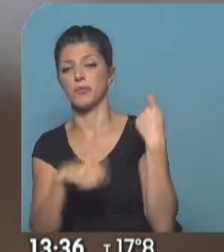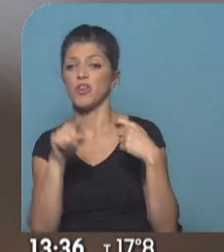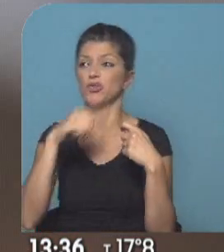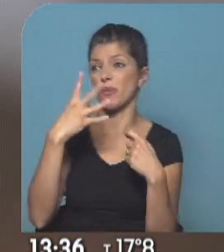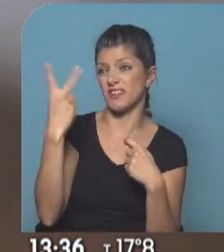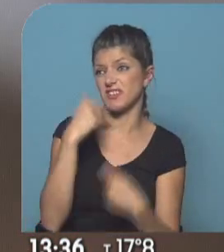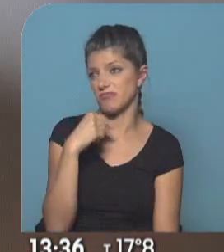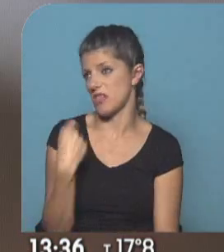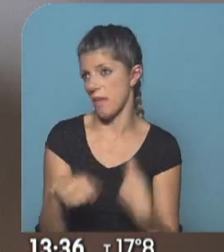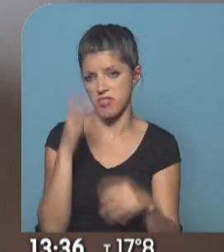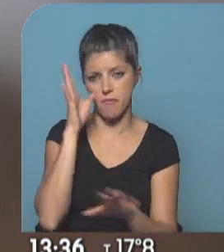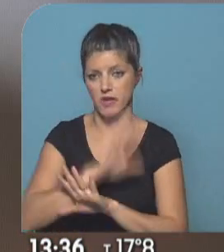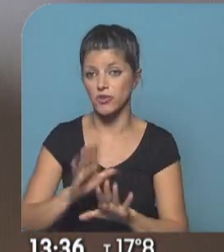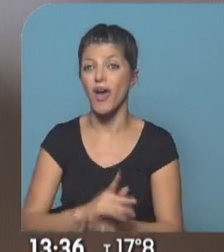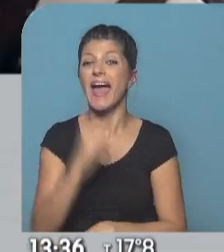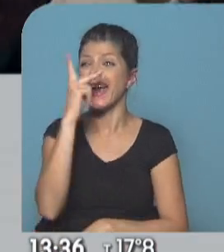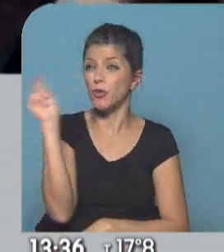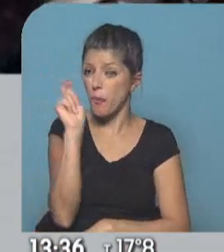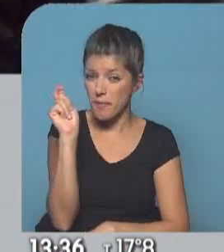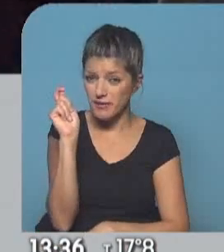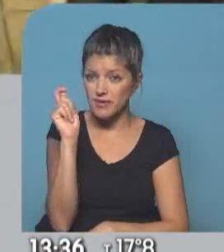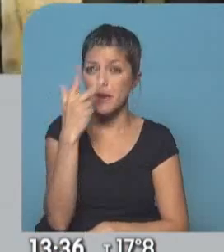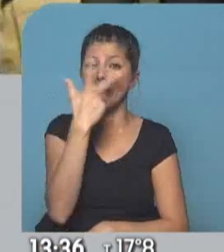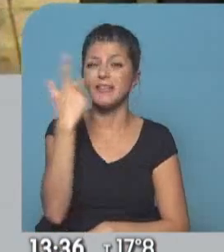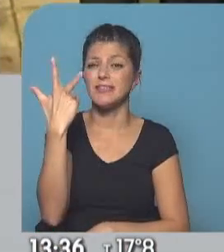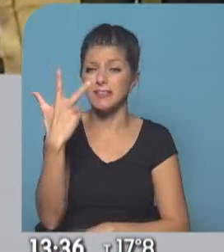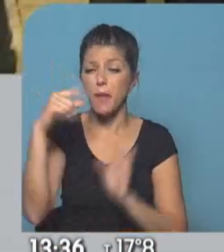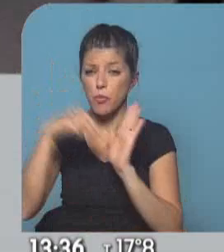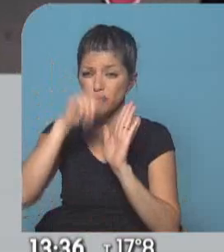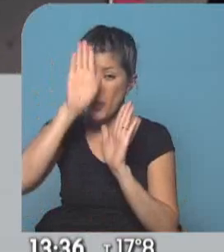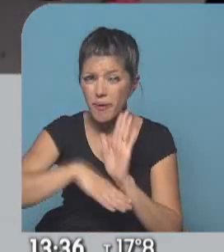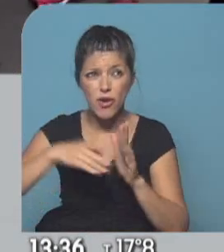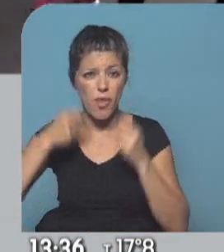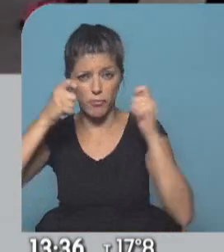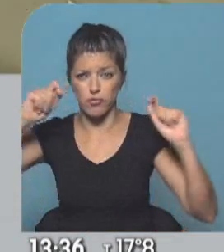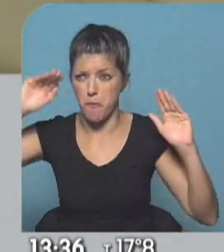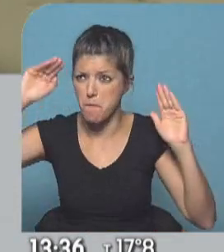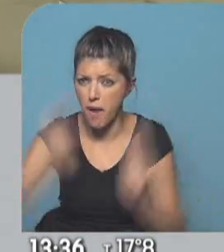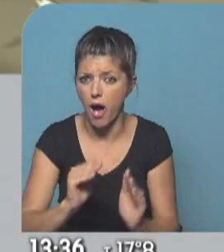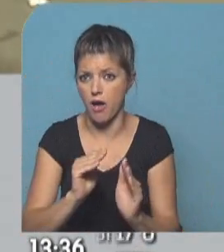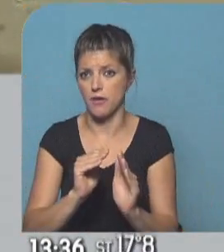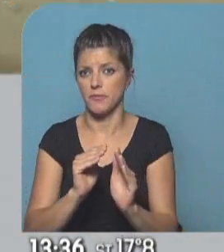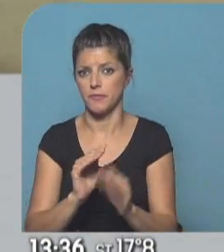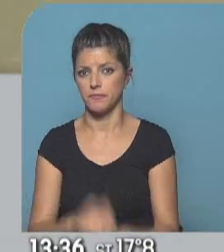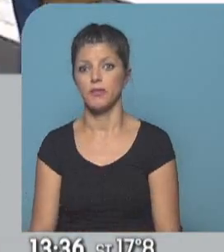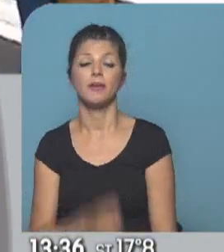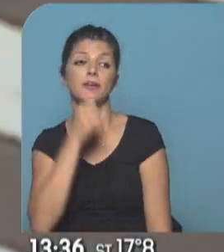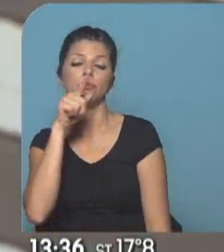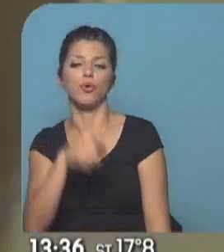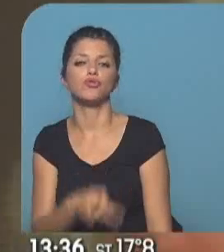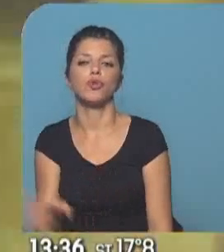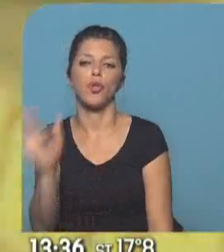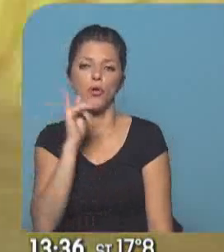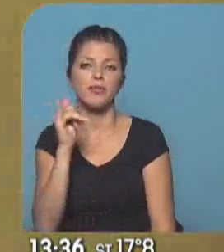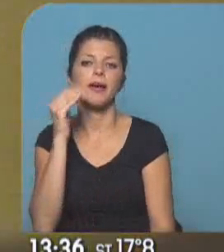Solo en un mes su popularidad cayó 23 puntos, de 34 a 22. Y casi si vos 20. tenés los chicos en casa todo el día por una